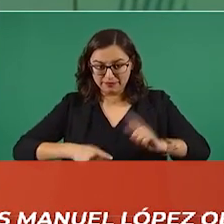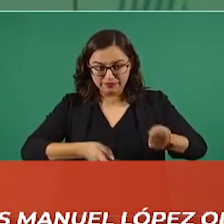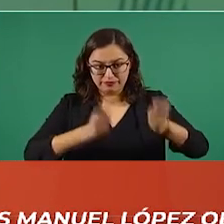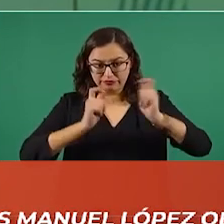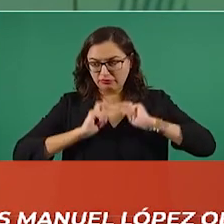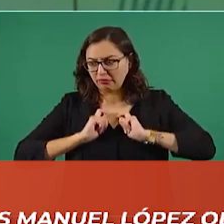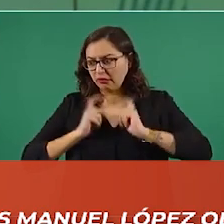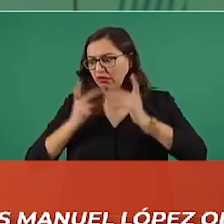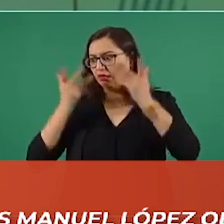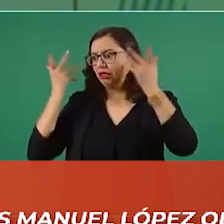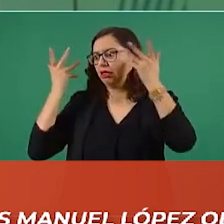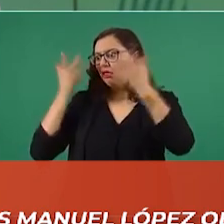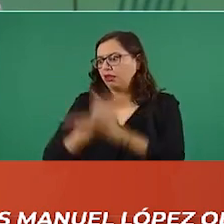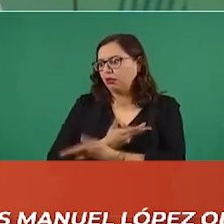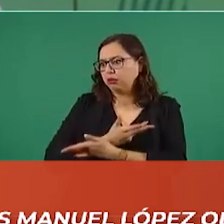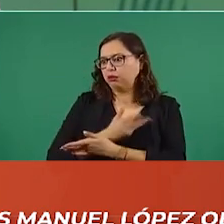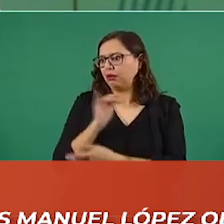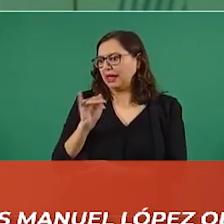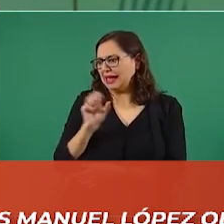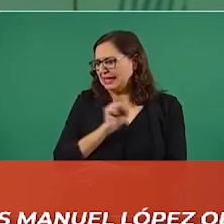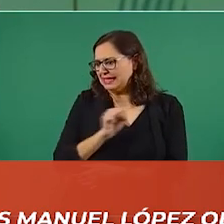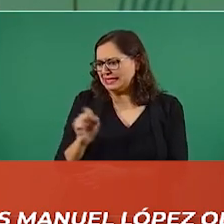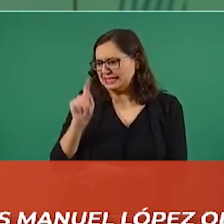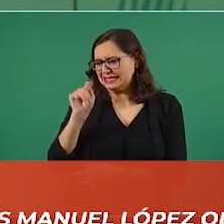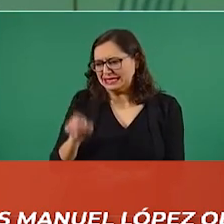Y es decir mucho,